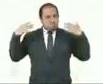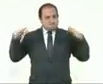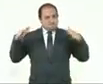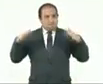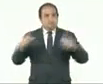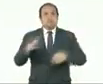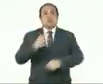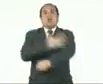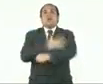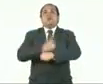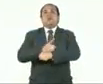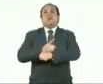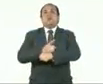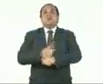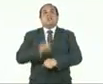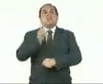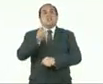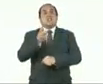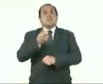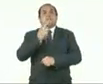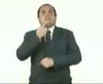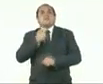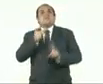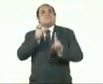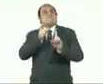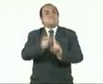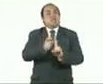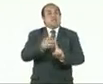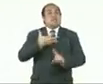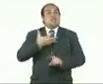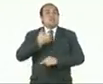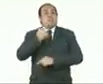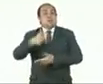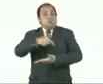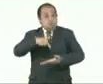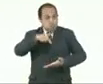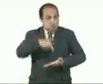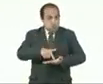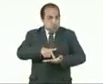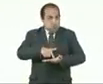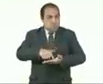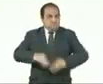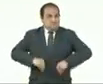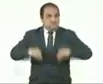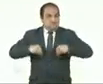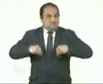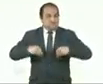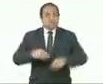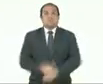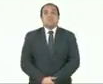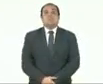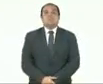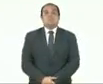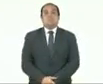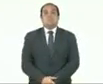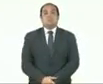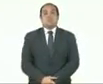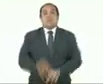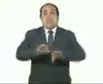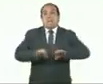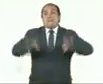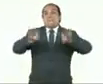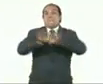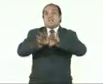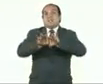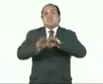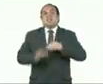coordinación es el mejor blindaje para tener un mejor lugar donde vivir. Es clave para